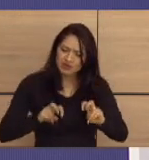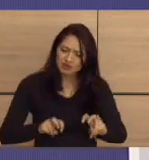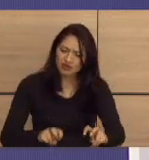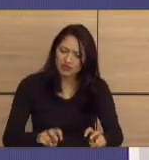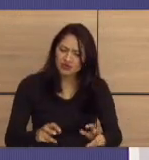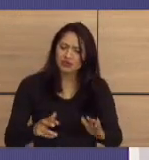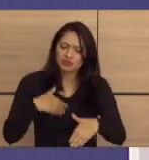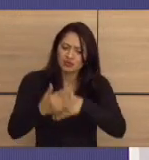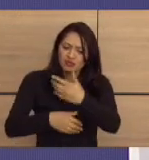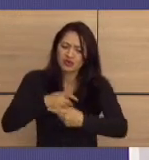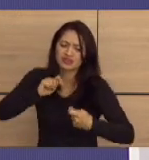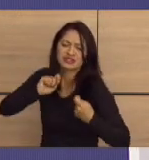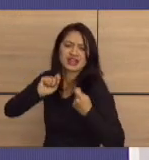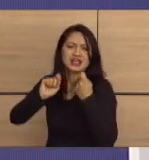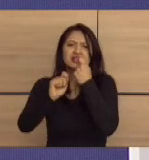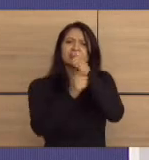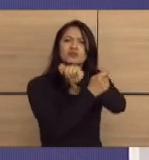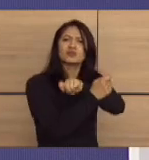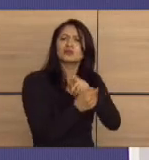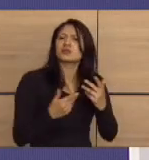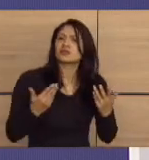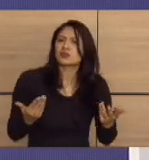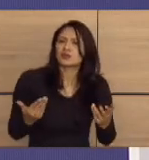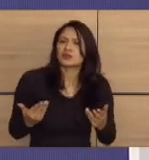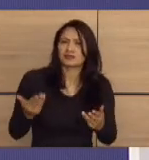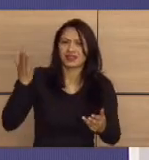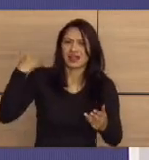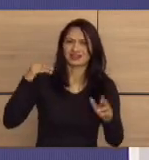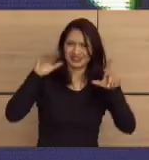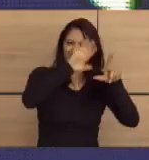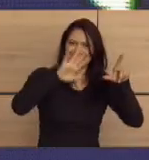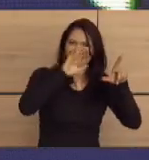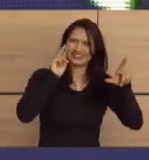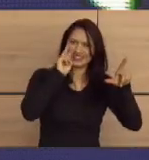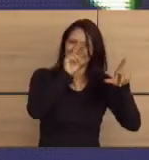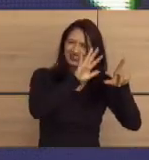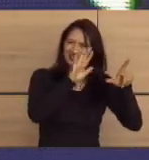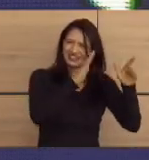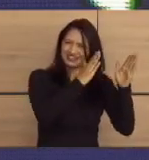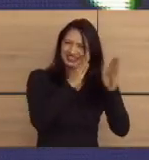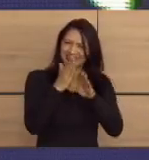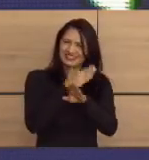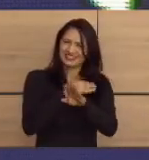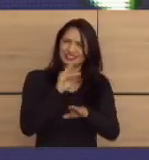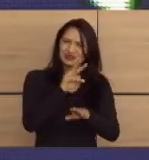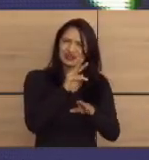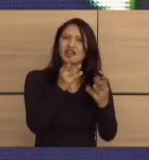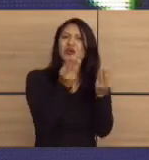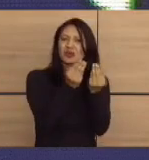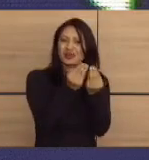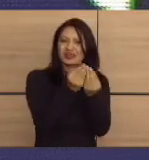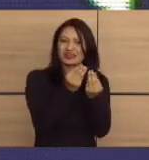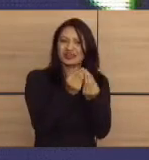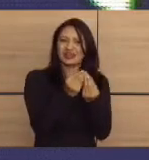a transformar. ¿Cómo sería? Siempre, aquí al final del video, ustedes miran un compañero indígena Inga,